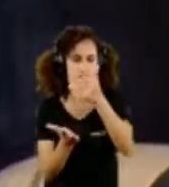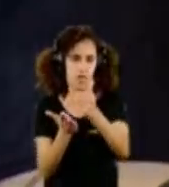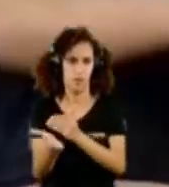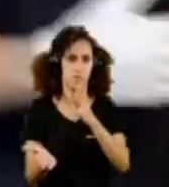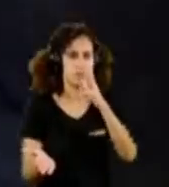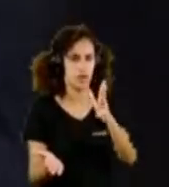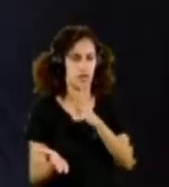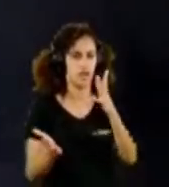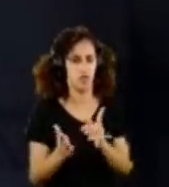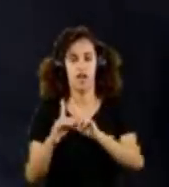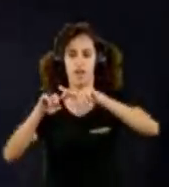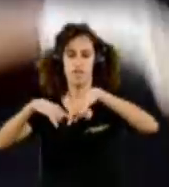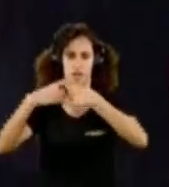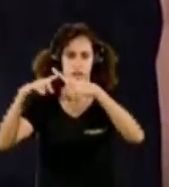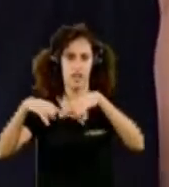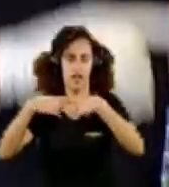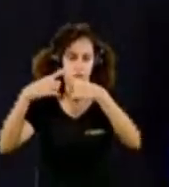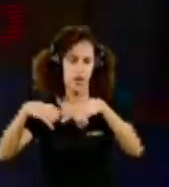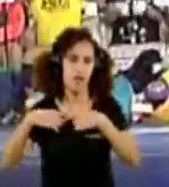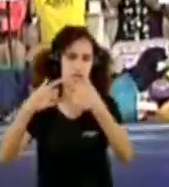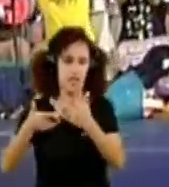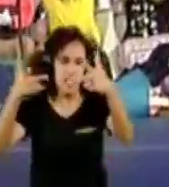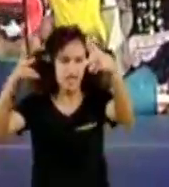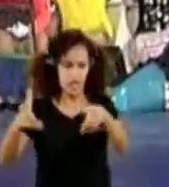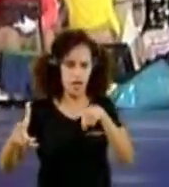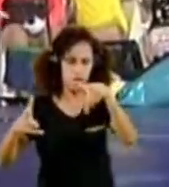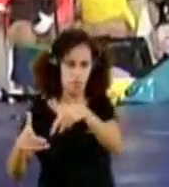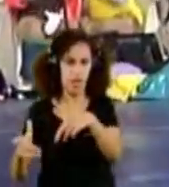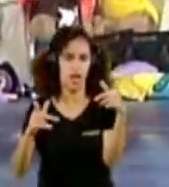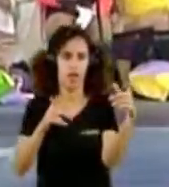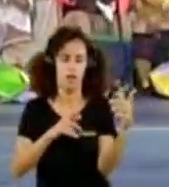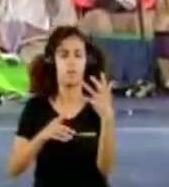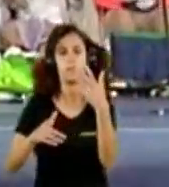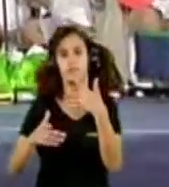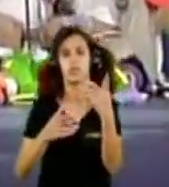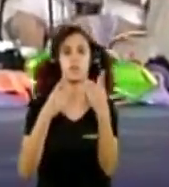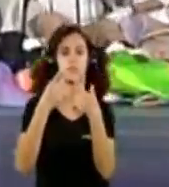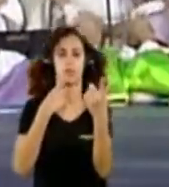las familias todas las mañanas, por ella se rompen parejas solo por